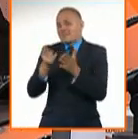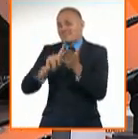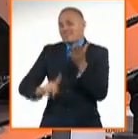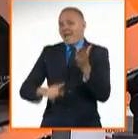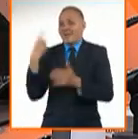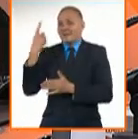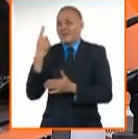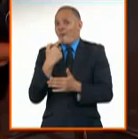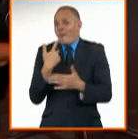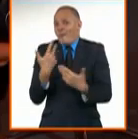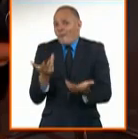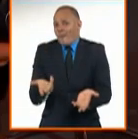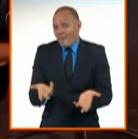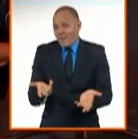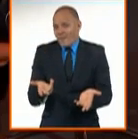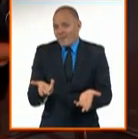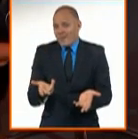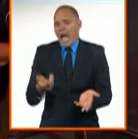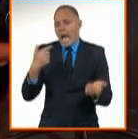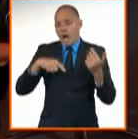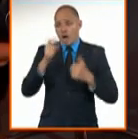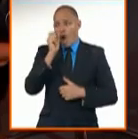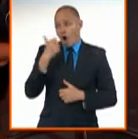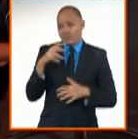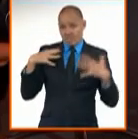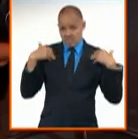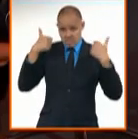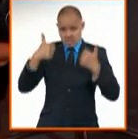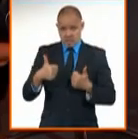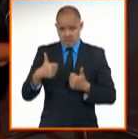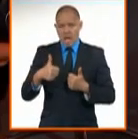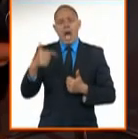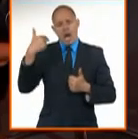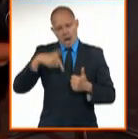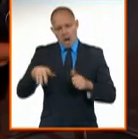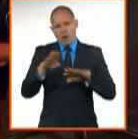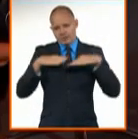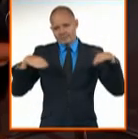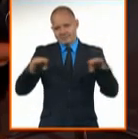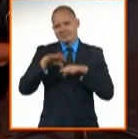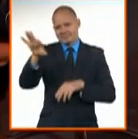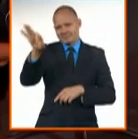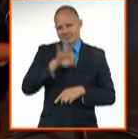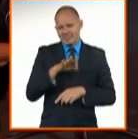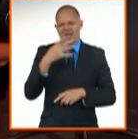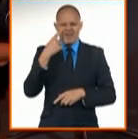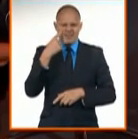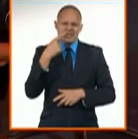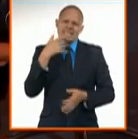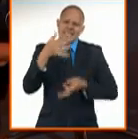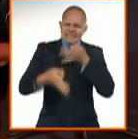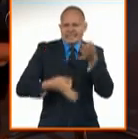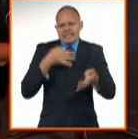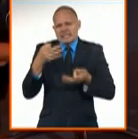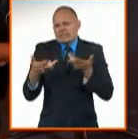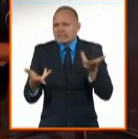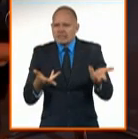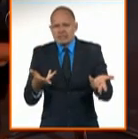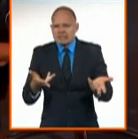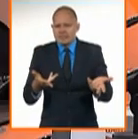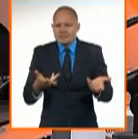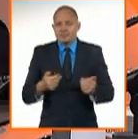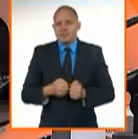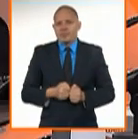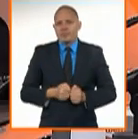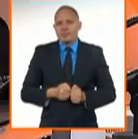compañeros armándose pero director de la unión nacional eléctrica está esta tarde con nosotros y me gustaría armando a poder explicar